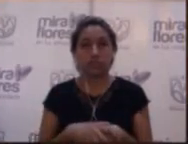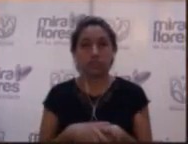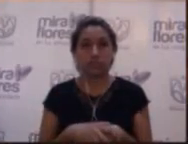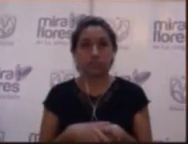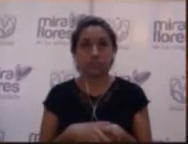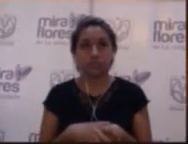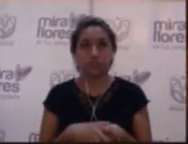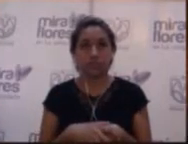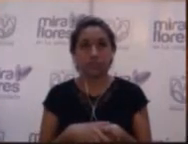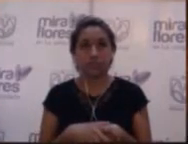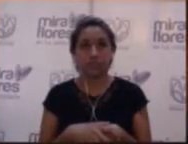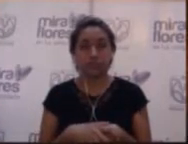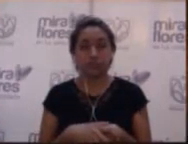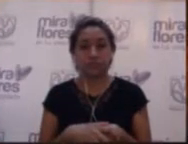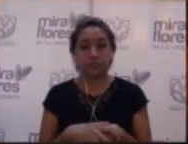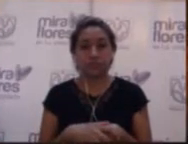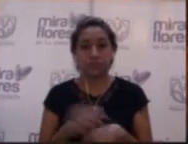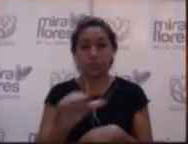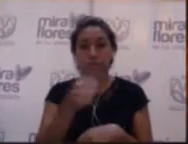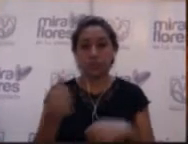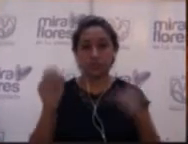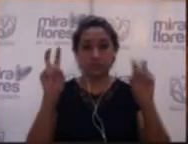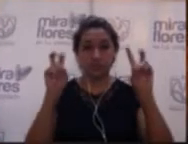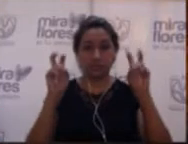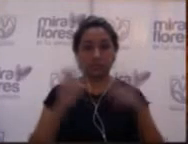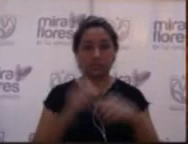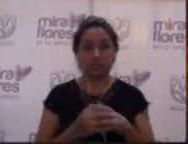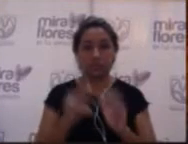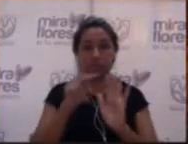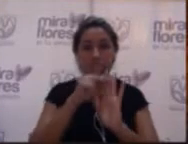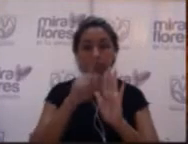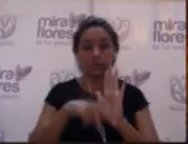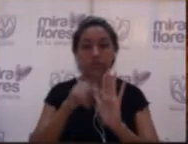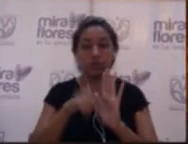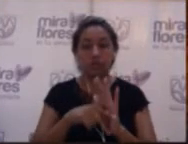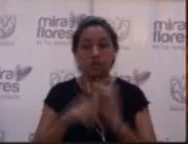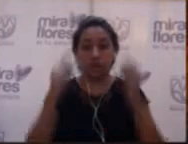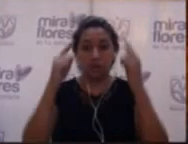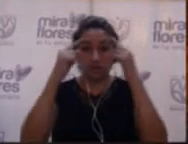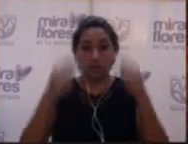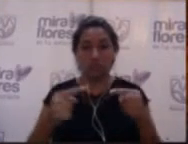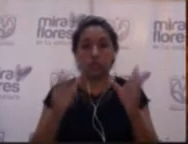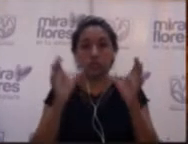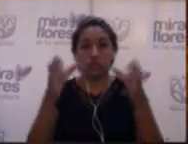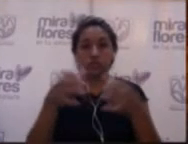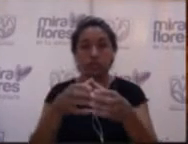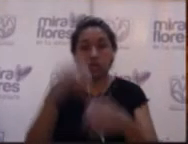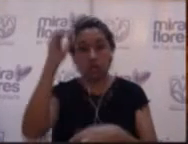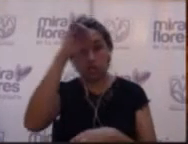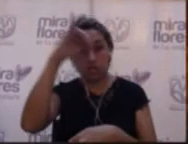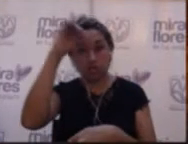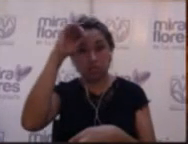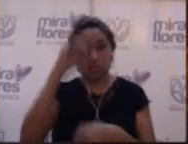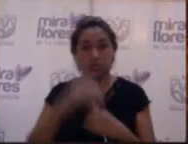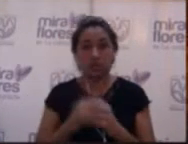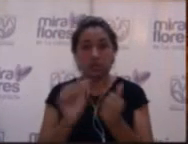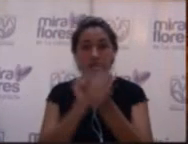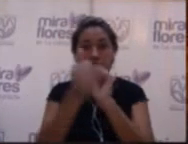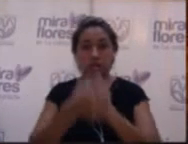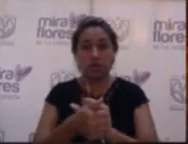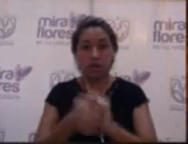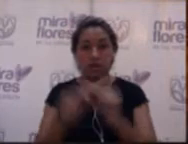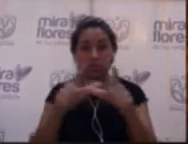Siguiente punto, por favor. Proyecto de acuerdo de Consejo ¿qué opina sobre la petición de cambio de